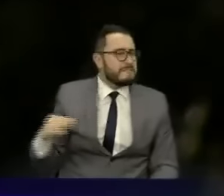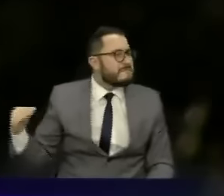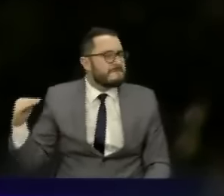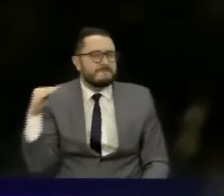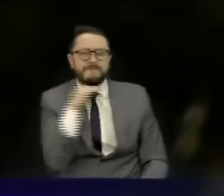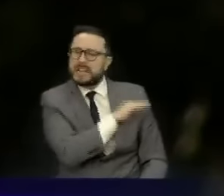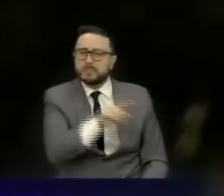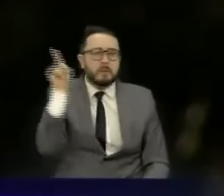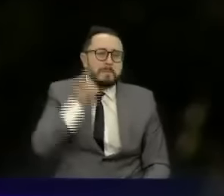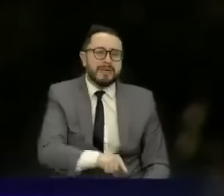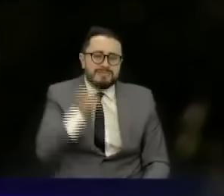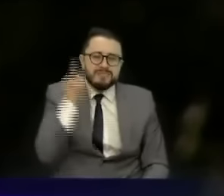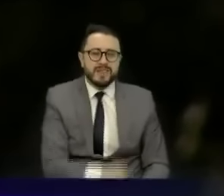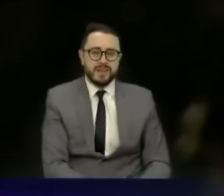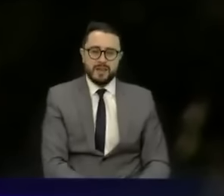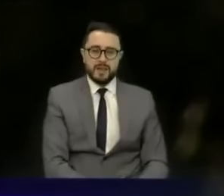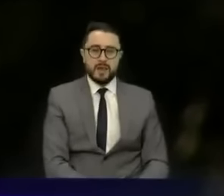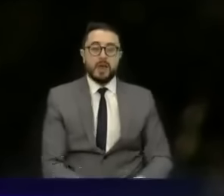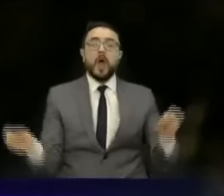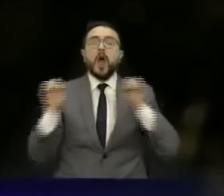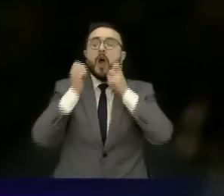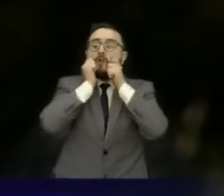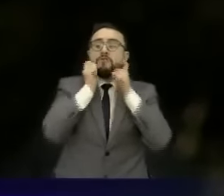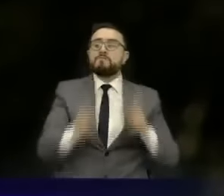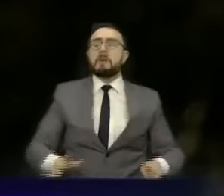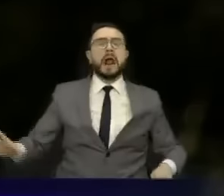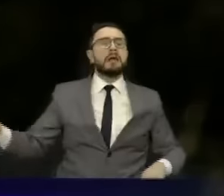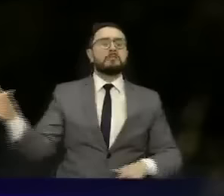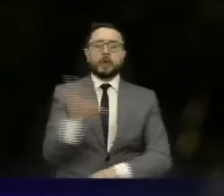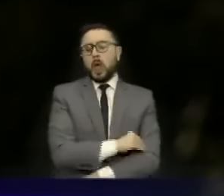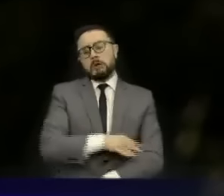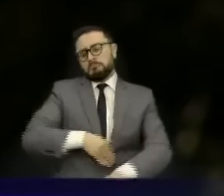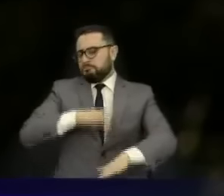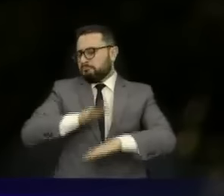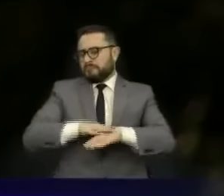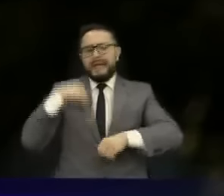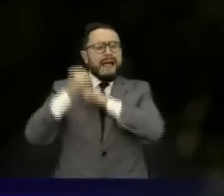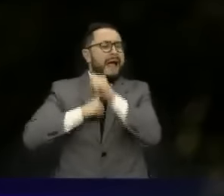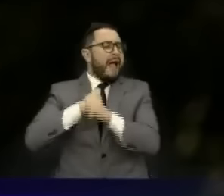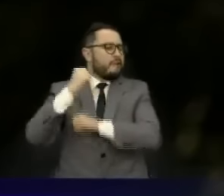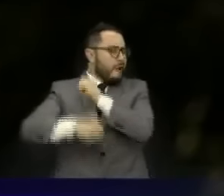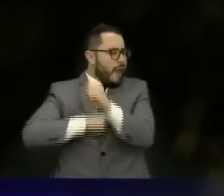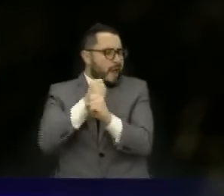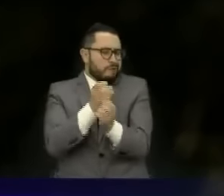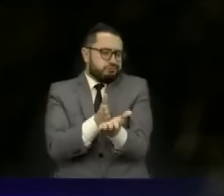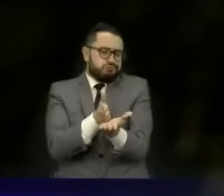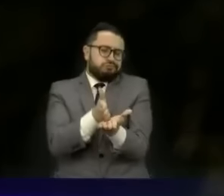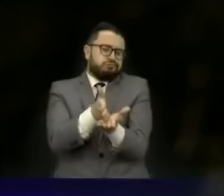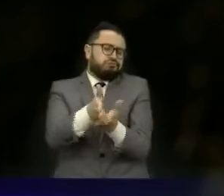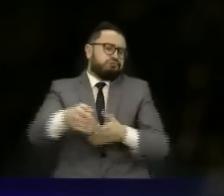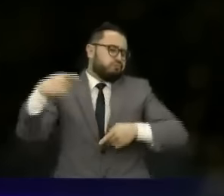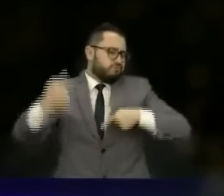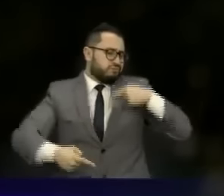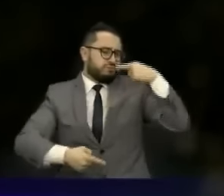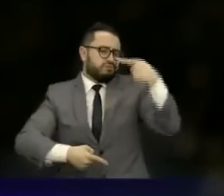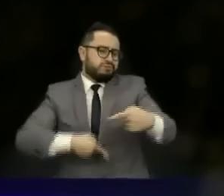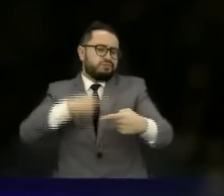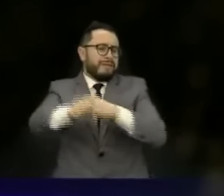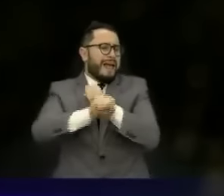los seres humanos estamos condenados a perpetuidad y de generación en generación a